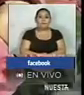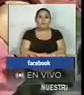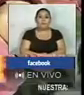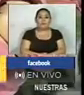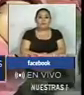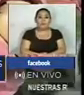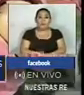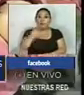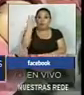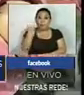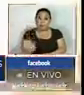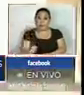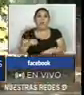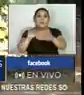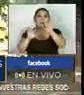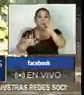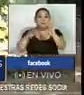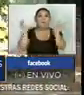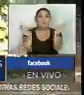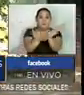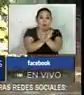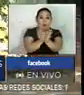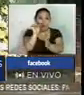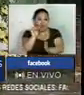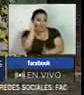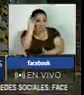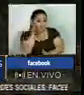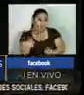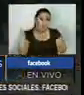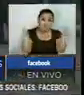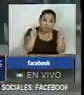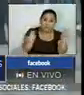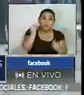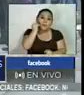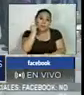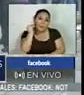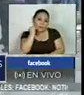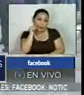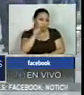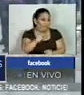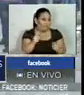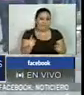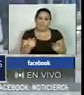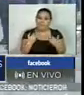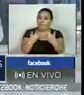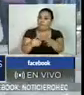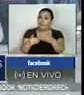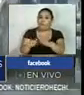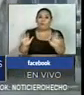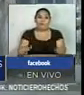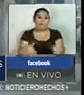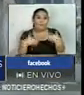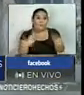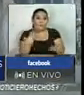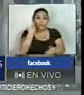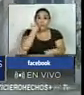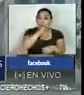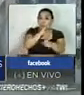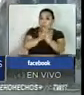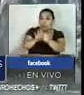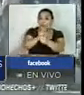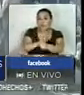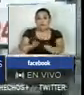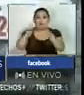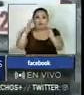El 10 de mayo, fecha en que se celebra el Día de las Madres será típico, debido a las afectaciones de la pandemia del COVID-19 y la